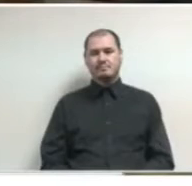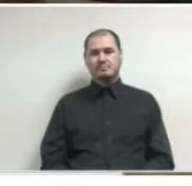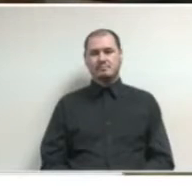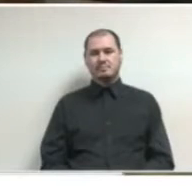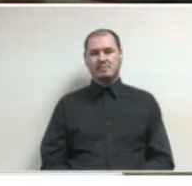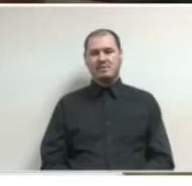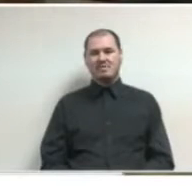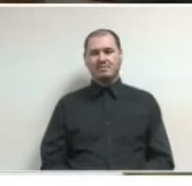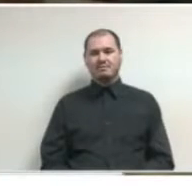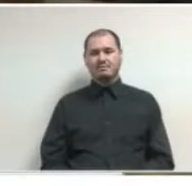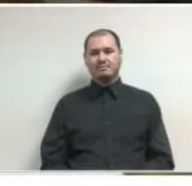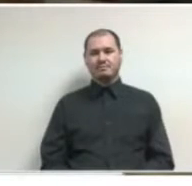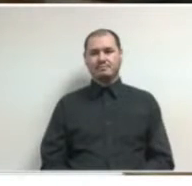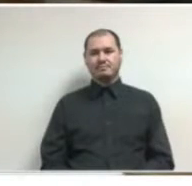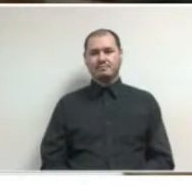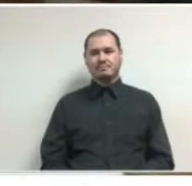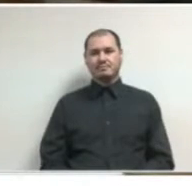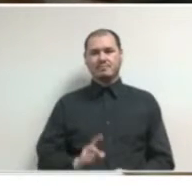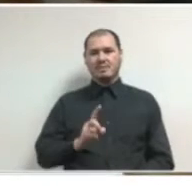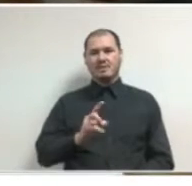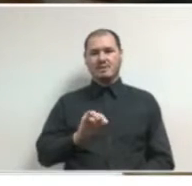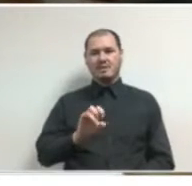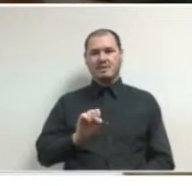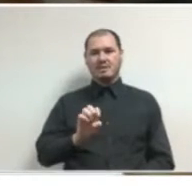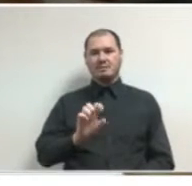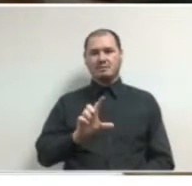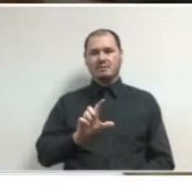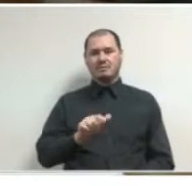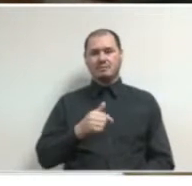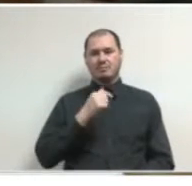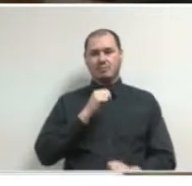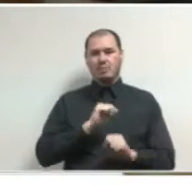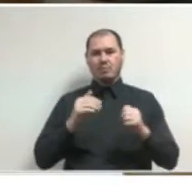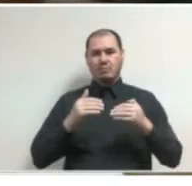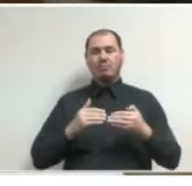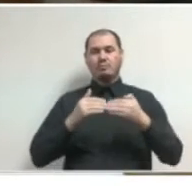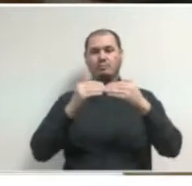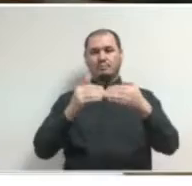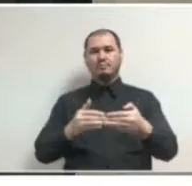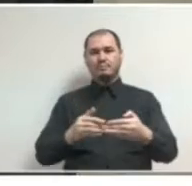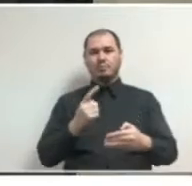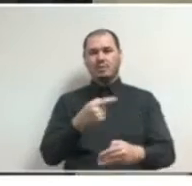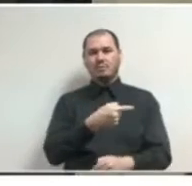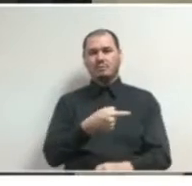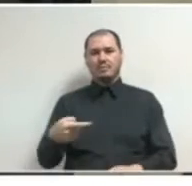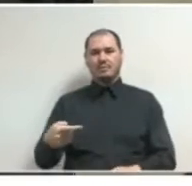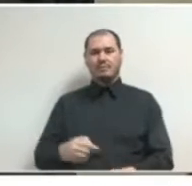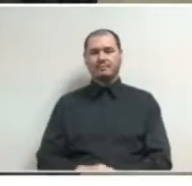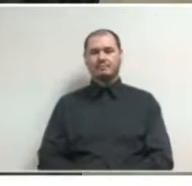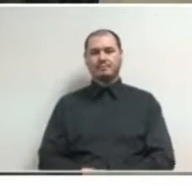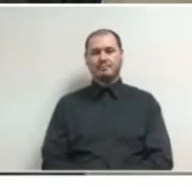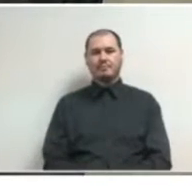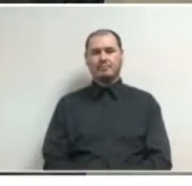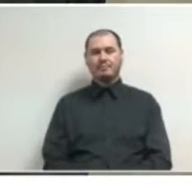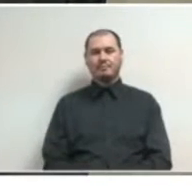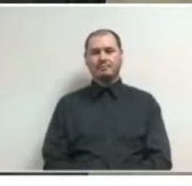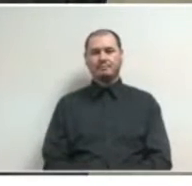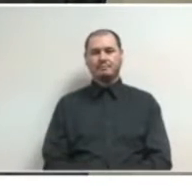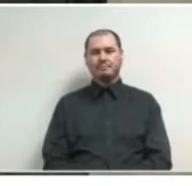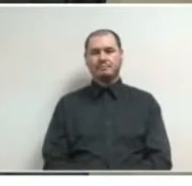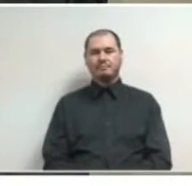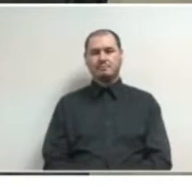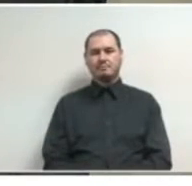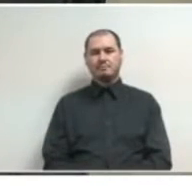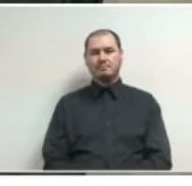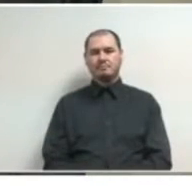al doctor Edisel, ¿podemos postergar entonces el tratamiento una semana? Y ambos asaltas, petiñar a poco indi,